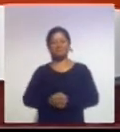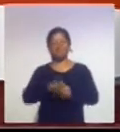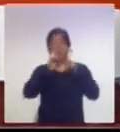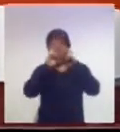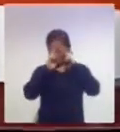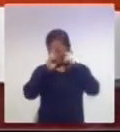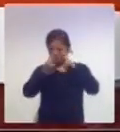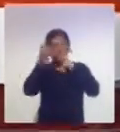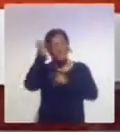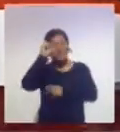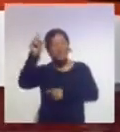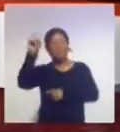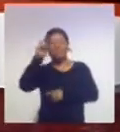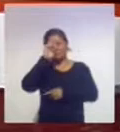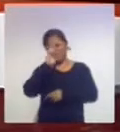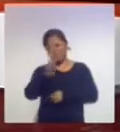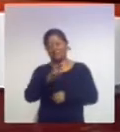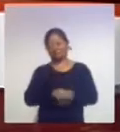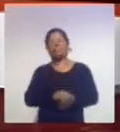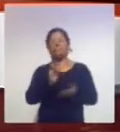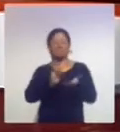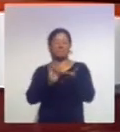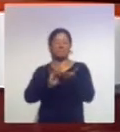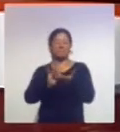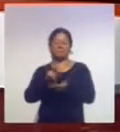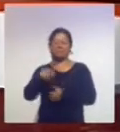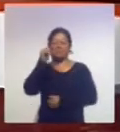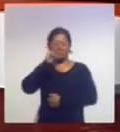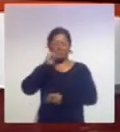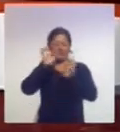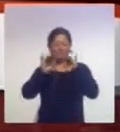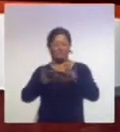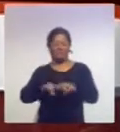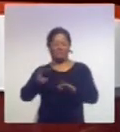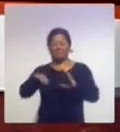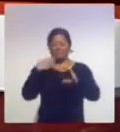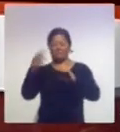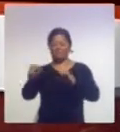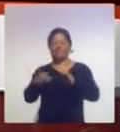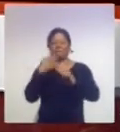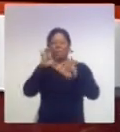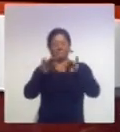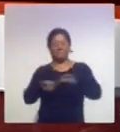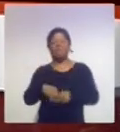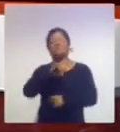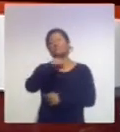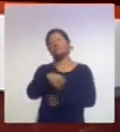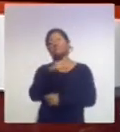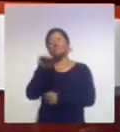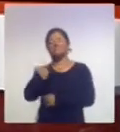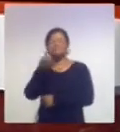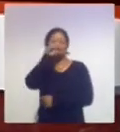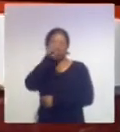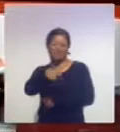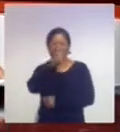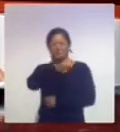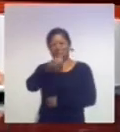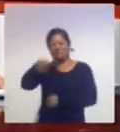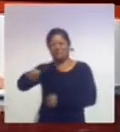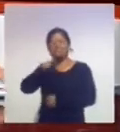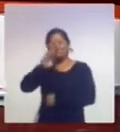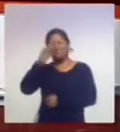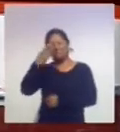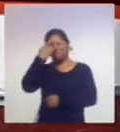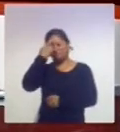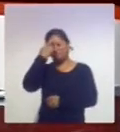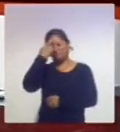respeto. Muchísimas gracias de verdad a Chema Lira, que siempre nos escribe, nos deja algún comentario. Gracias. Josefina Méndez también nos deja un saludo y les recuerdo que esta red está